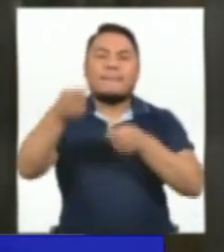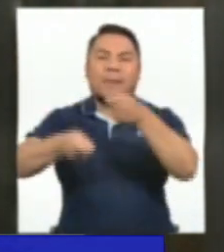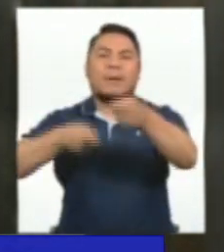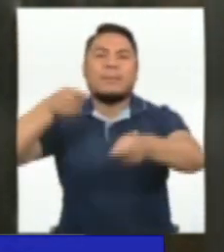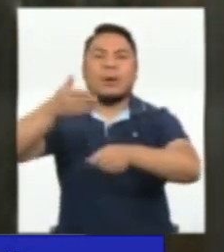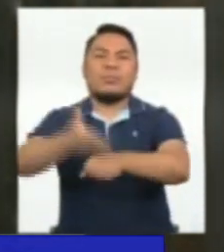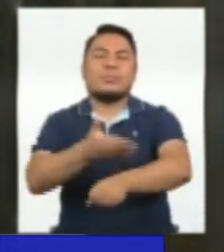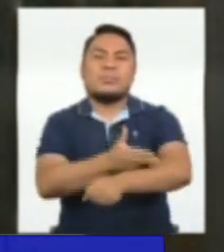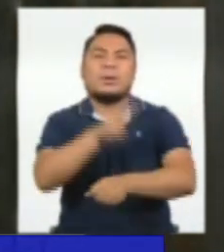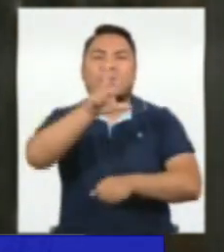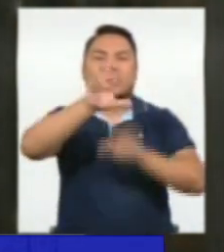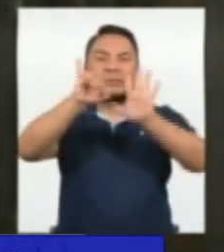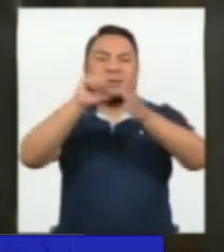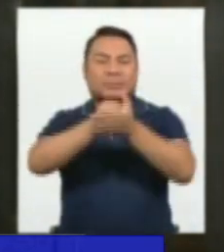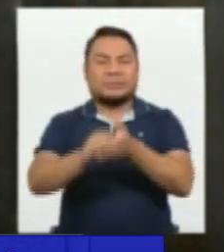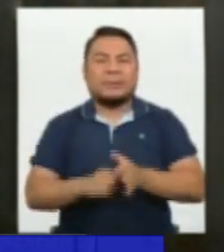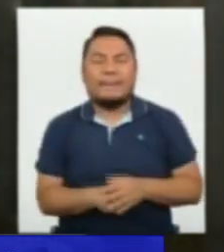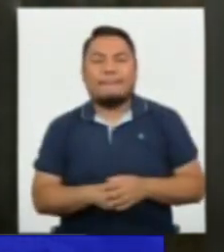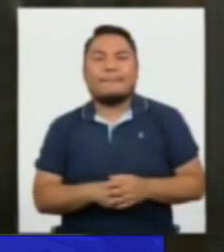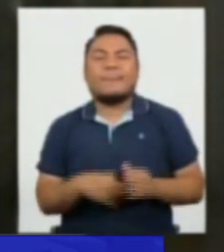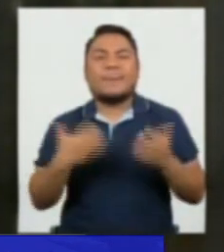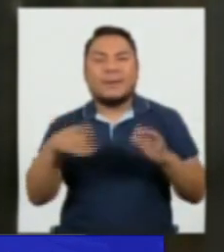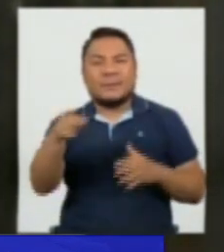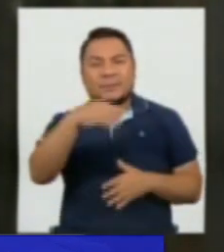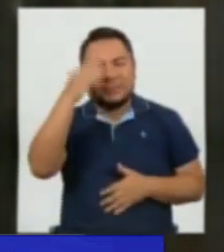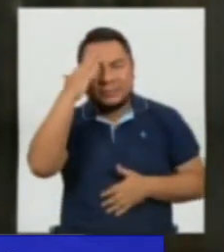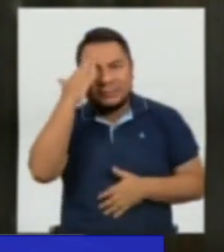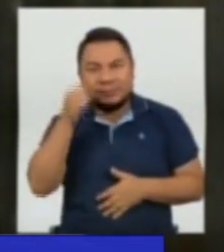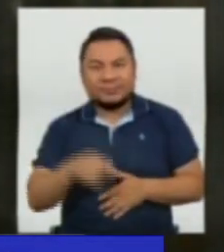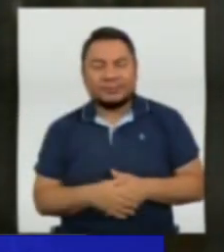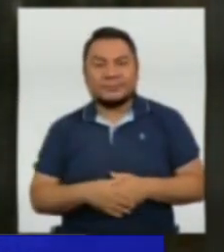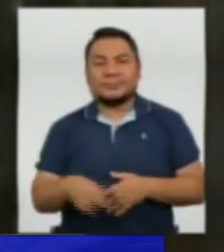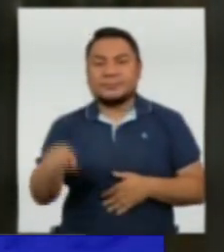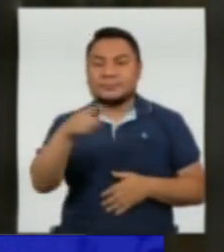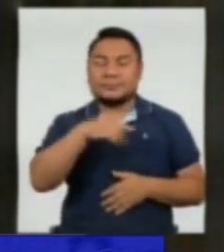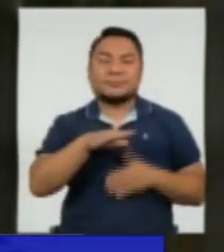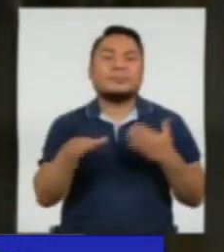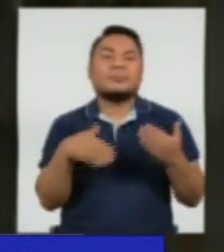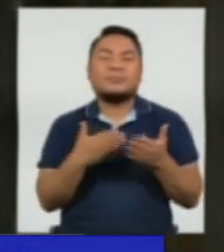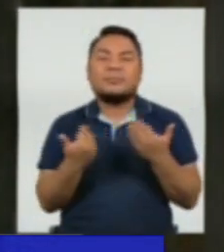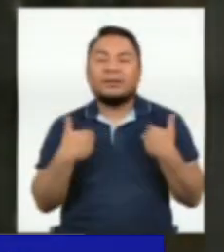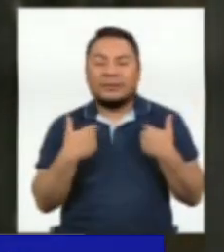saben, los recursos tienen una liquidez del Banco Central, así que se